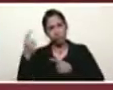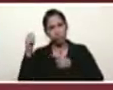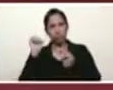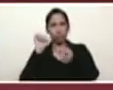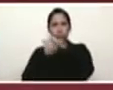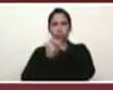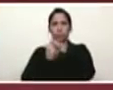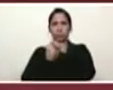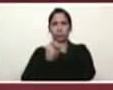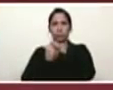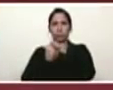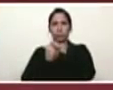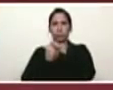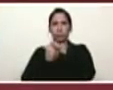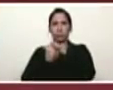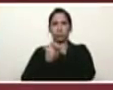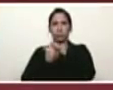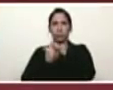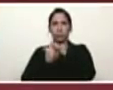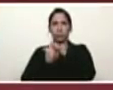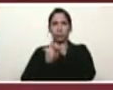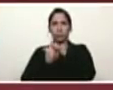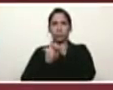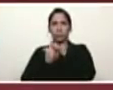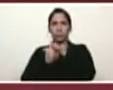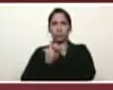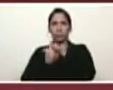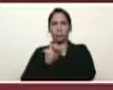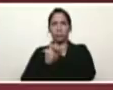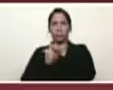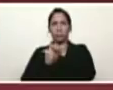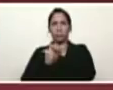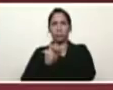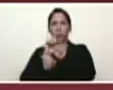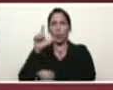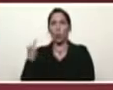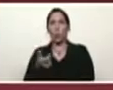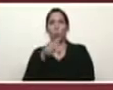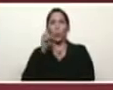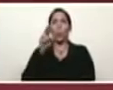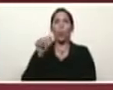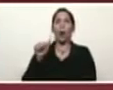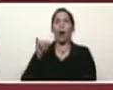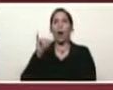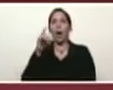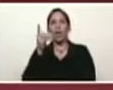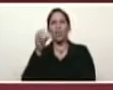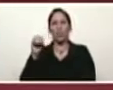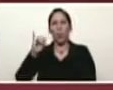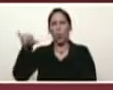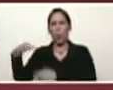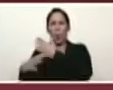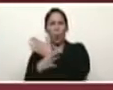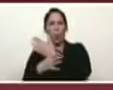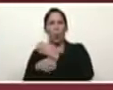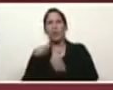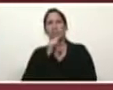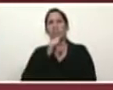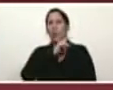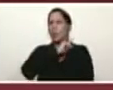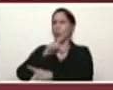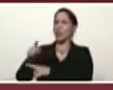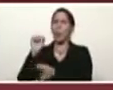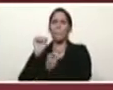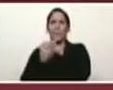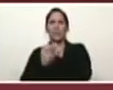Guaire? Cuando metieron preso al Guaire, perdón, a Guaidó. ¿Quién ordenó meterlo preso? Él mismo, para